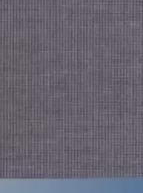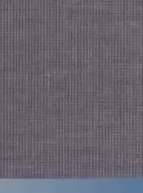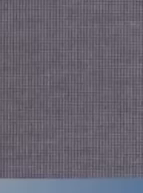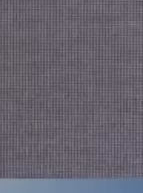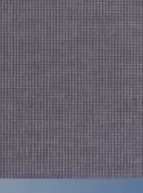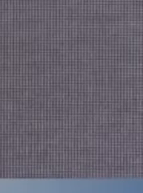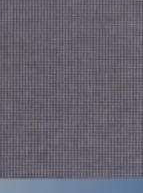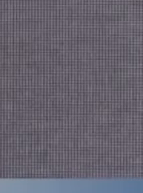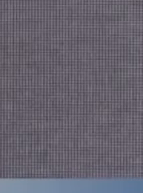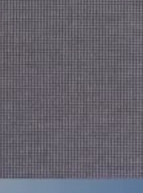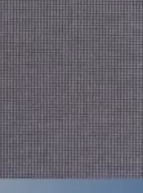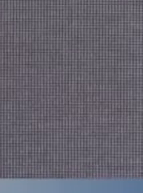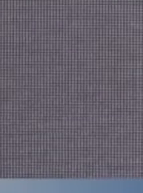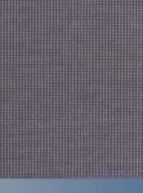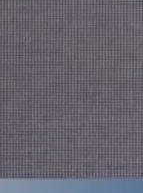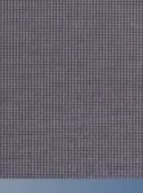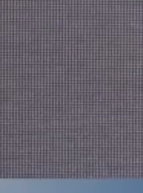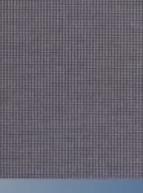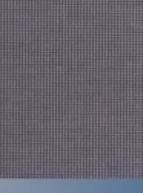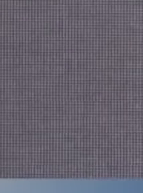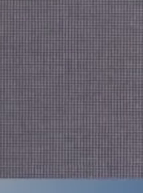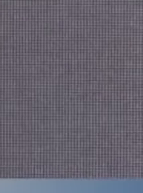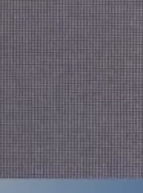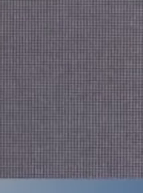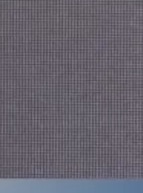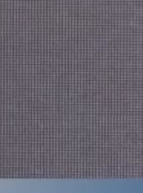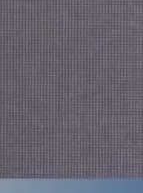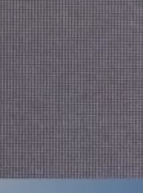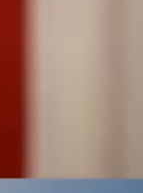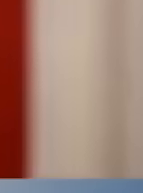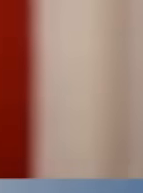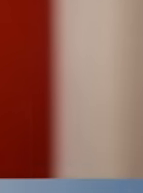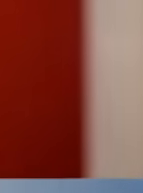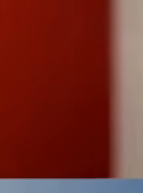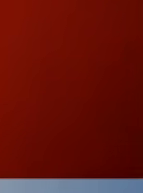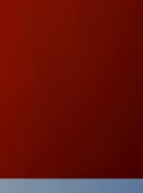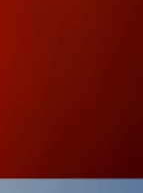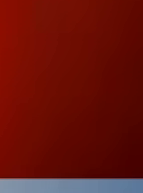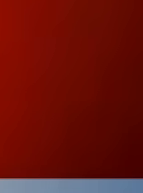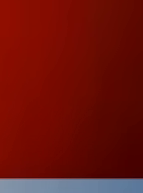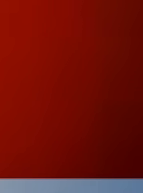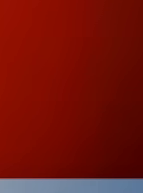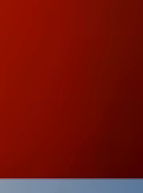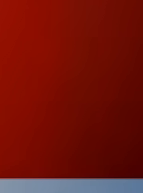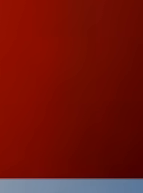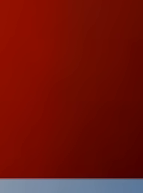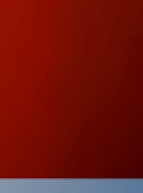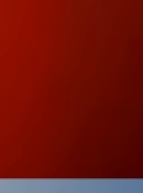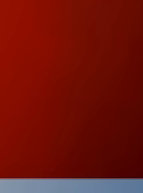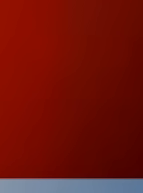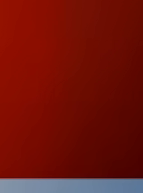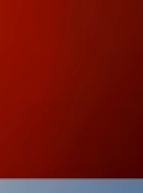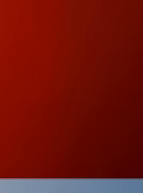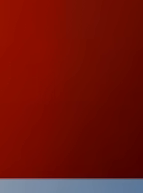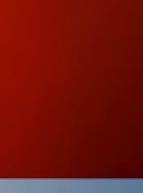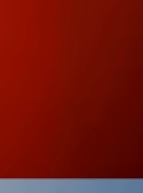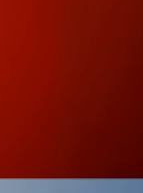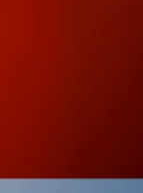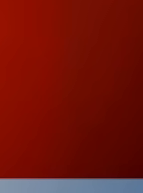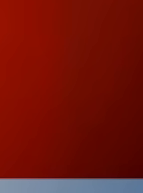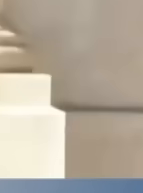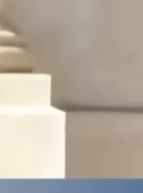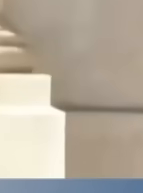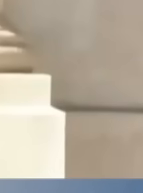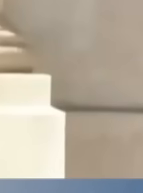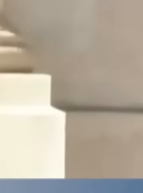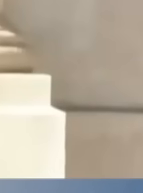hito relevante. Es decir, debe existir un reordenamiento interno, debe existir además la concreción de los